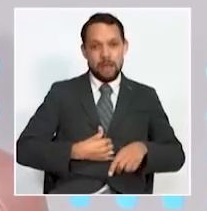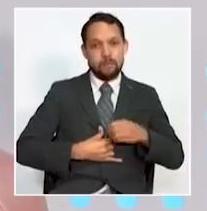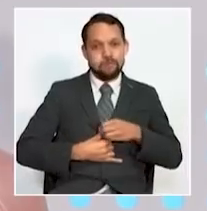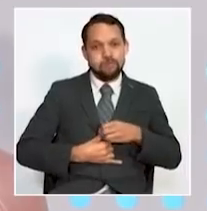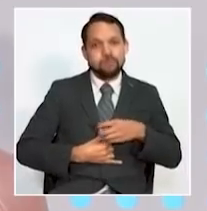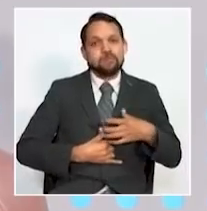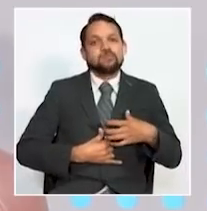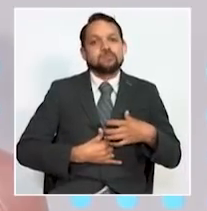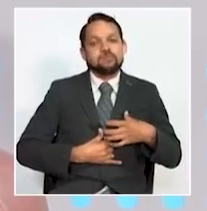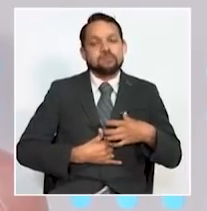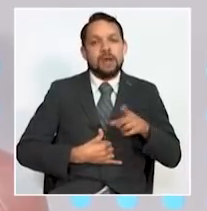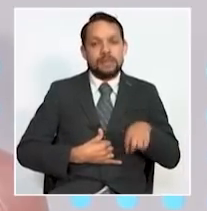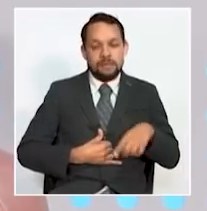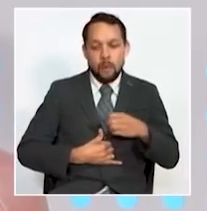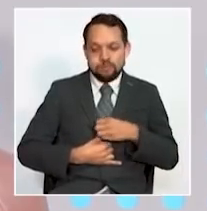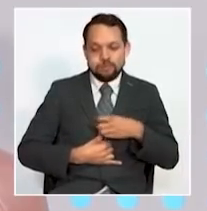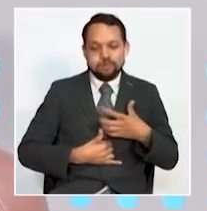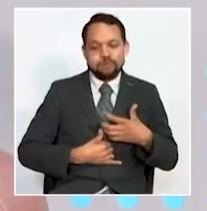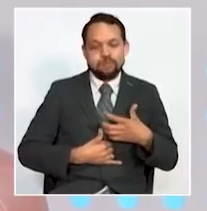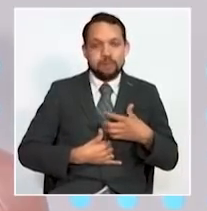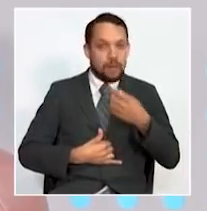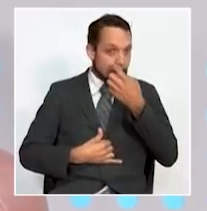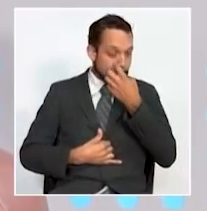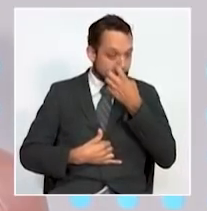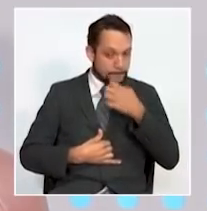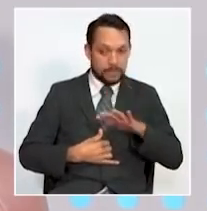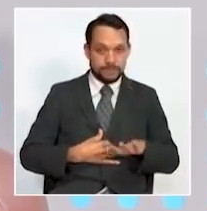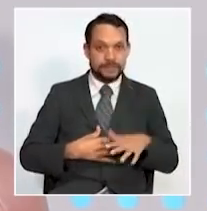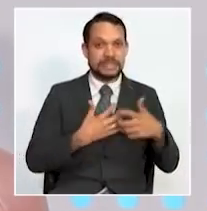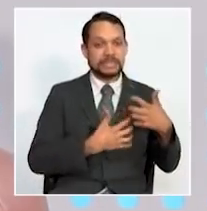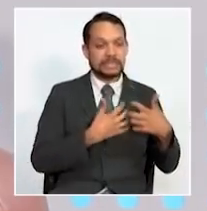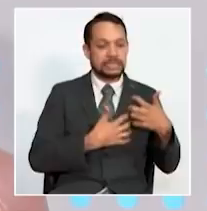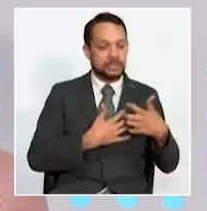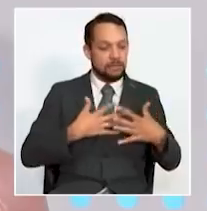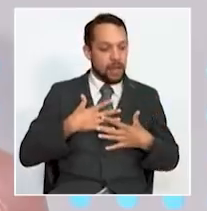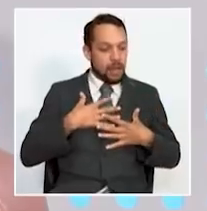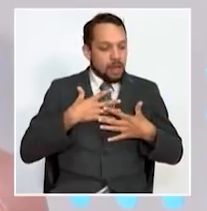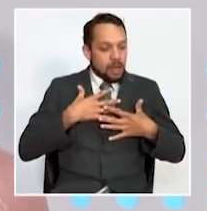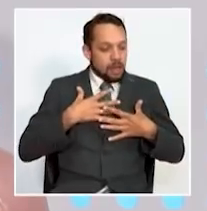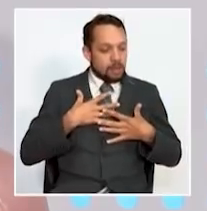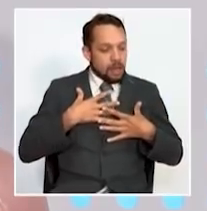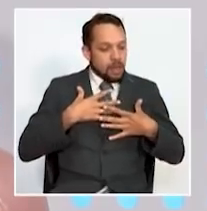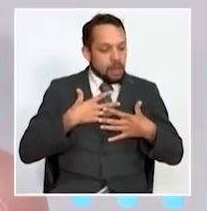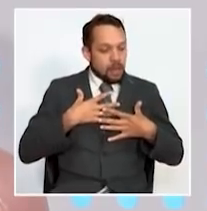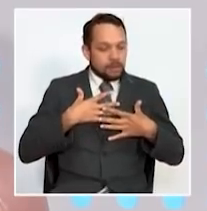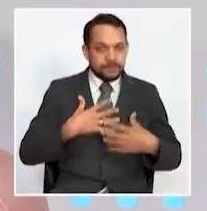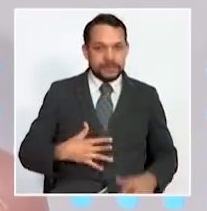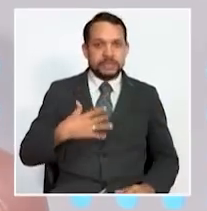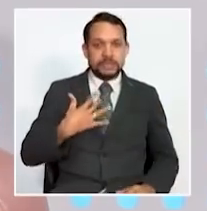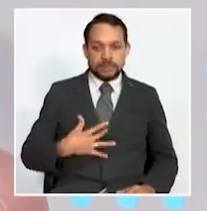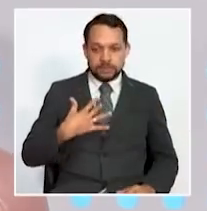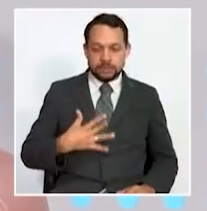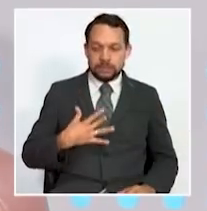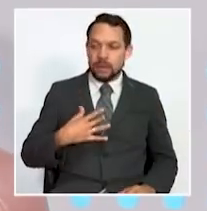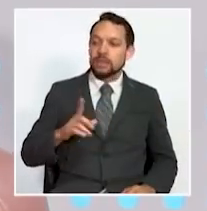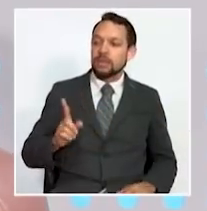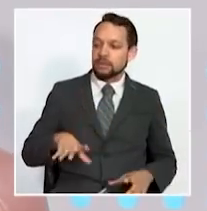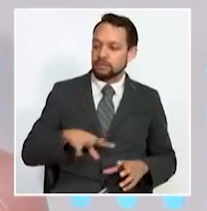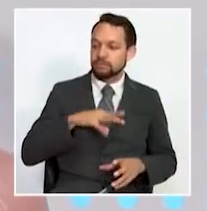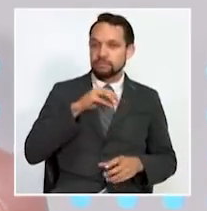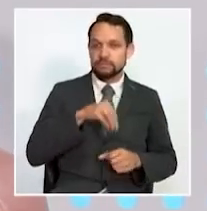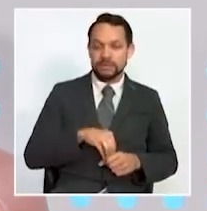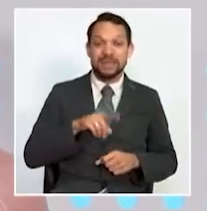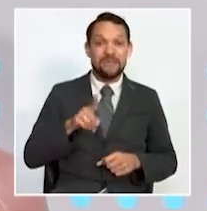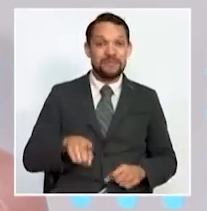cuando hablamos del síndrome de las mucosas inflamadas, hablamos del sistema respiratorio, del sistema gastrointestinal y ahí hasta cabe la parte